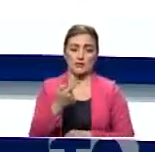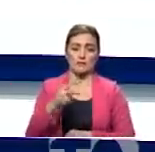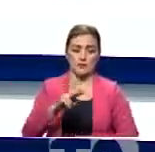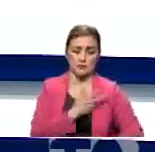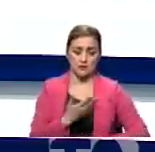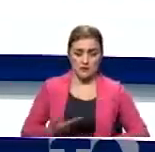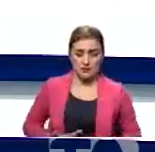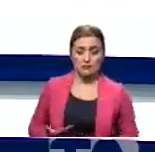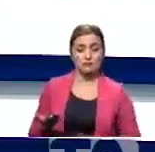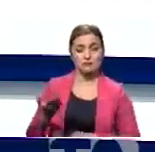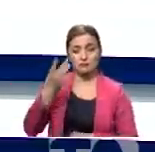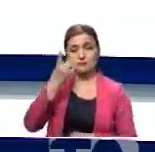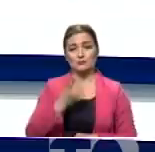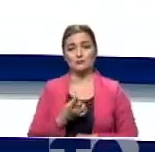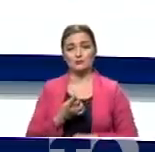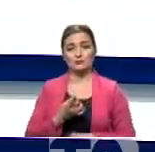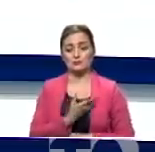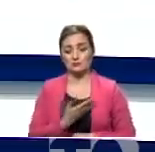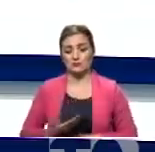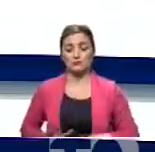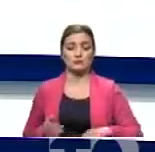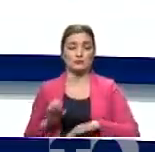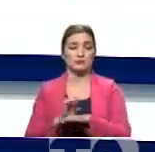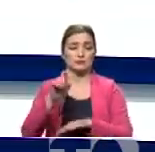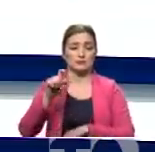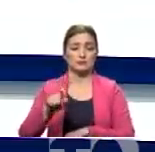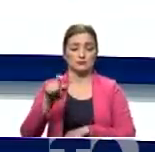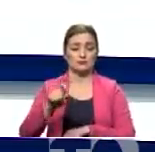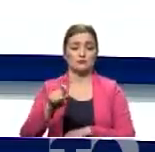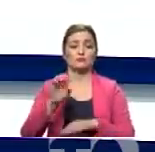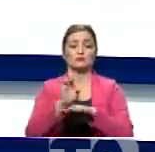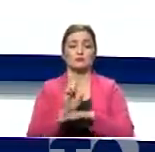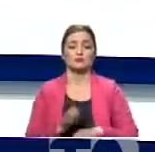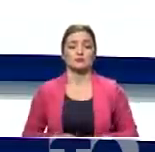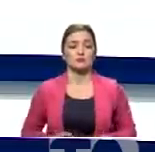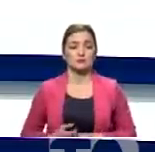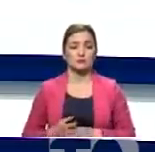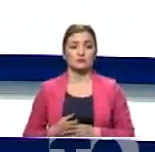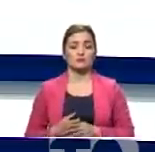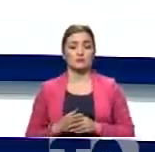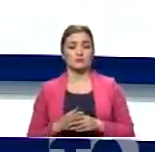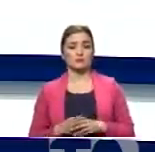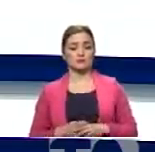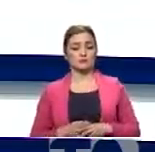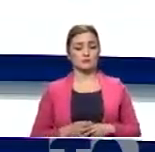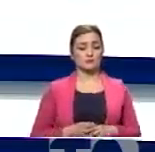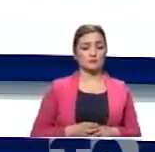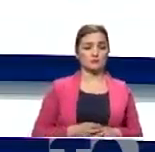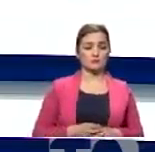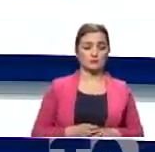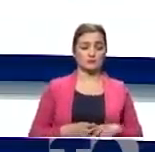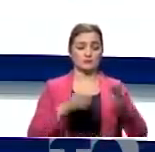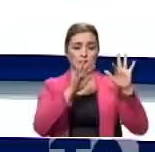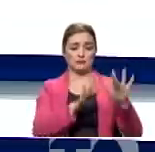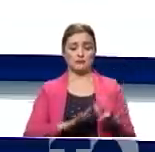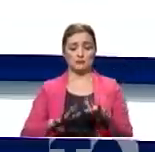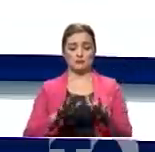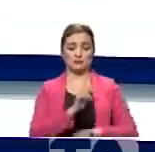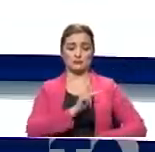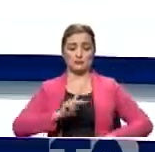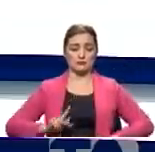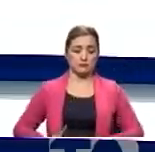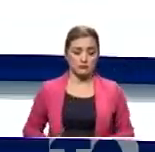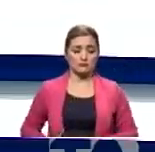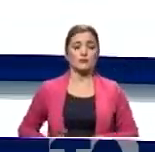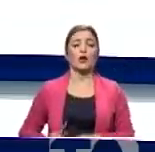medidas adoptadas desde la presidencia de la República son necesarias para el país. Así es. Mientras tanto, el secretario particular de presidencia, Juan